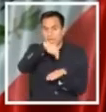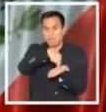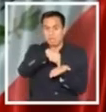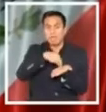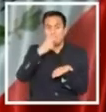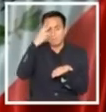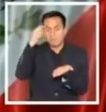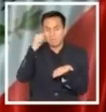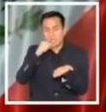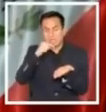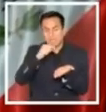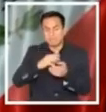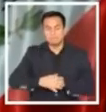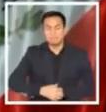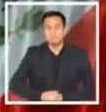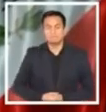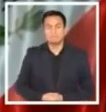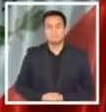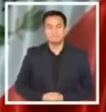embajada mexicana,